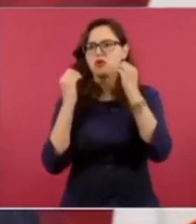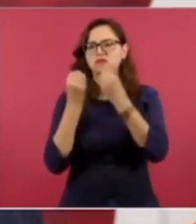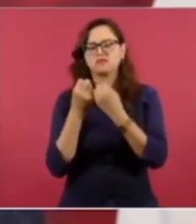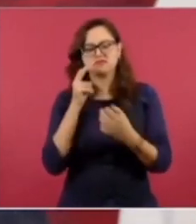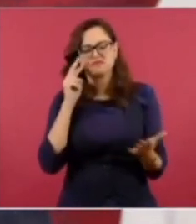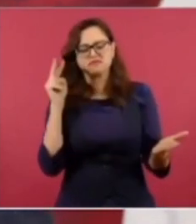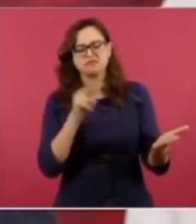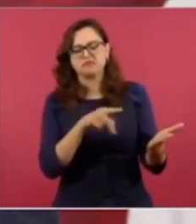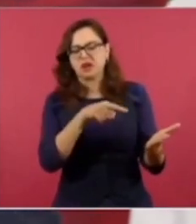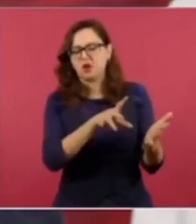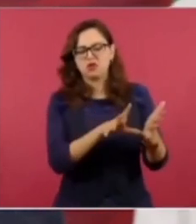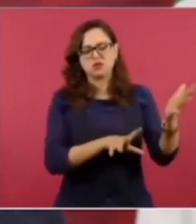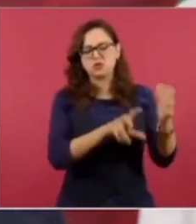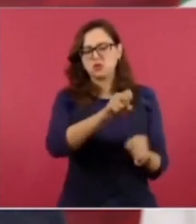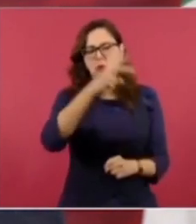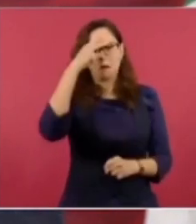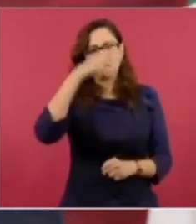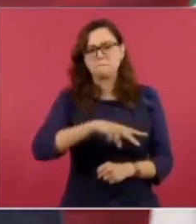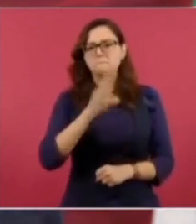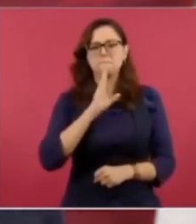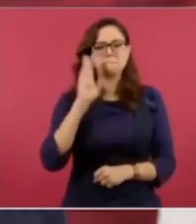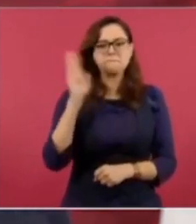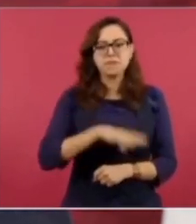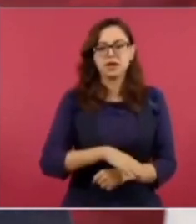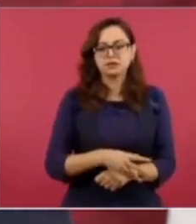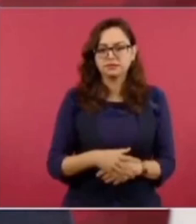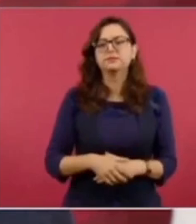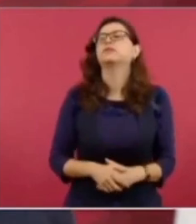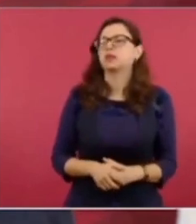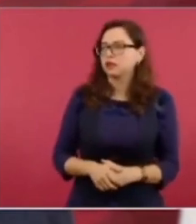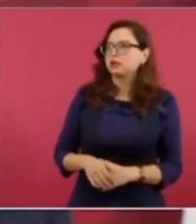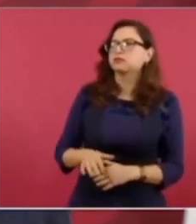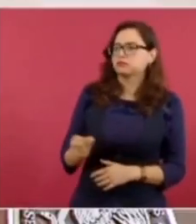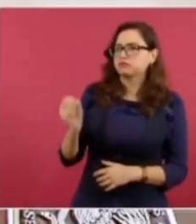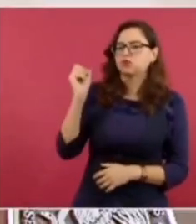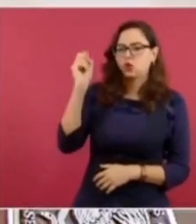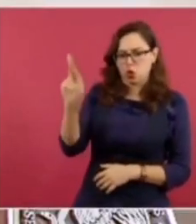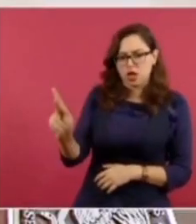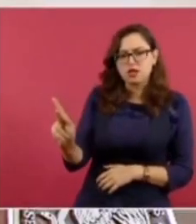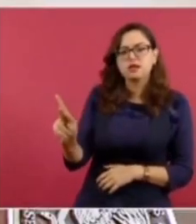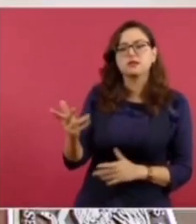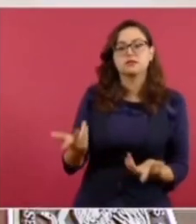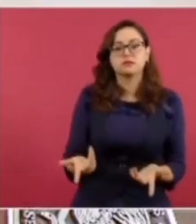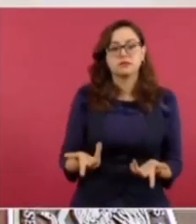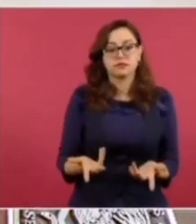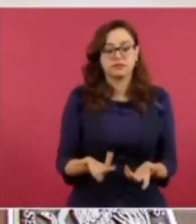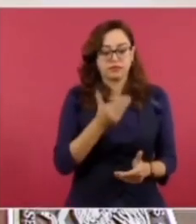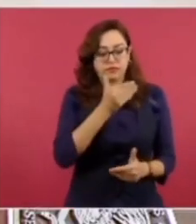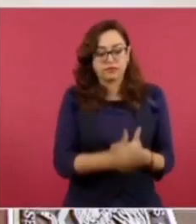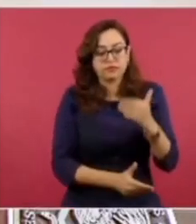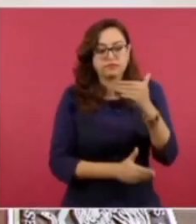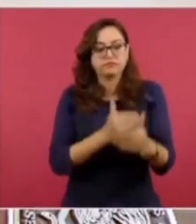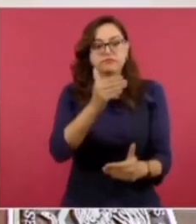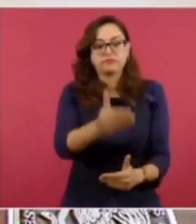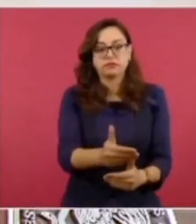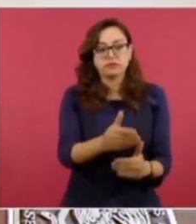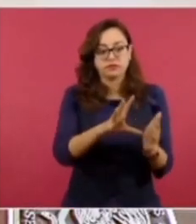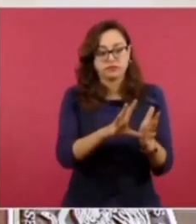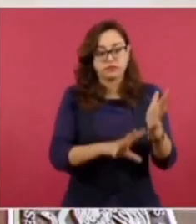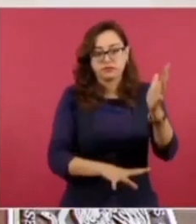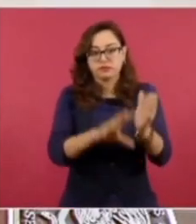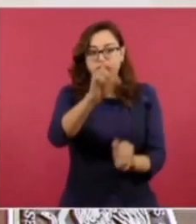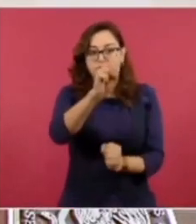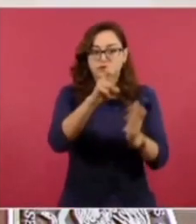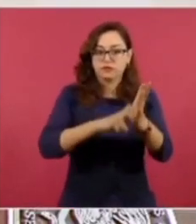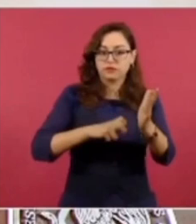existe un procedimiento que es la reforma, en este caso, a la Constitución.